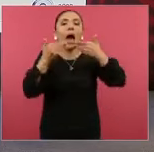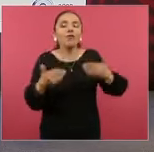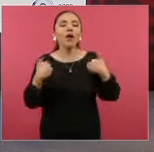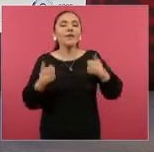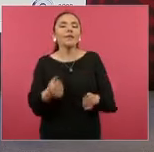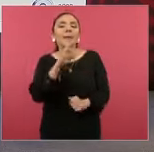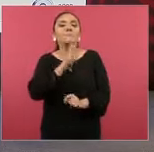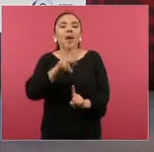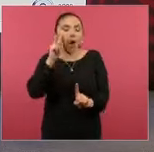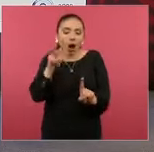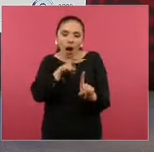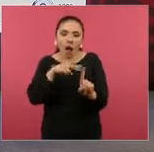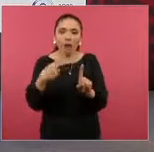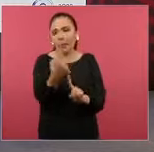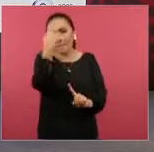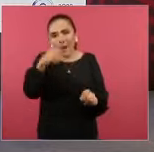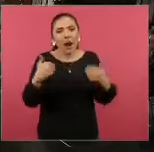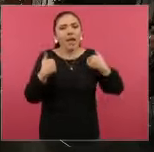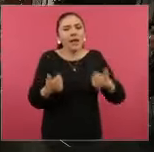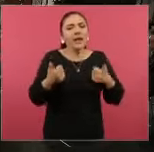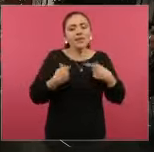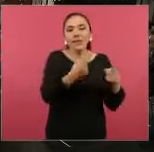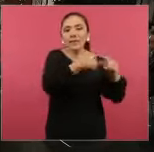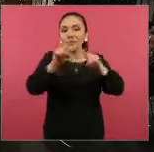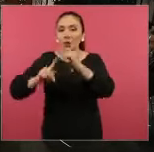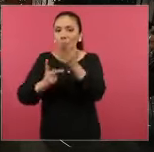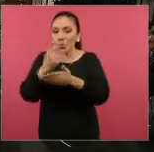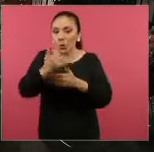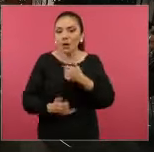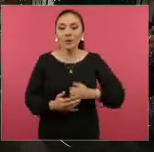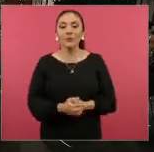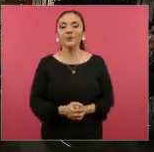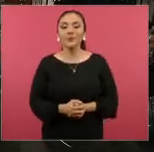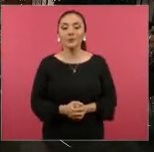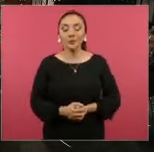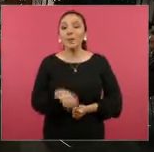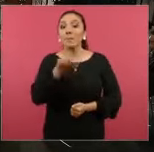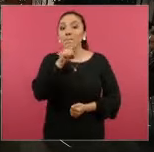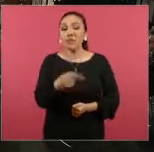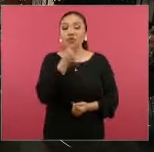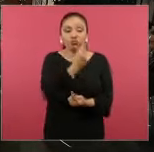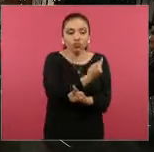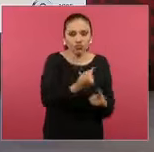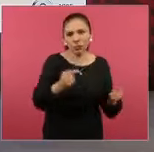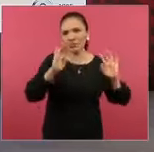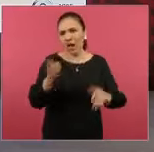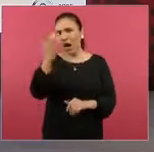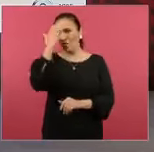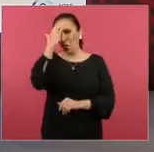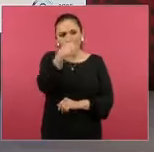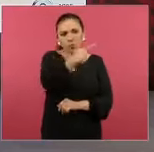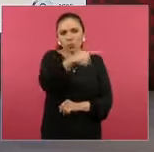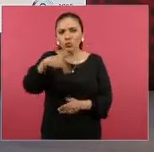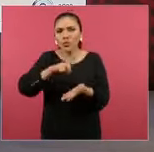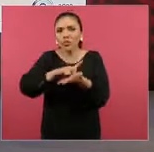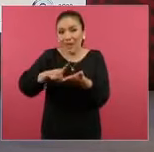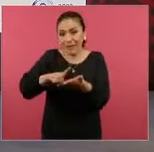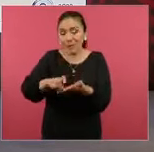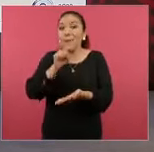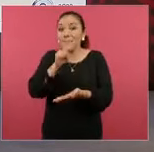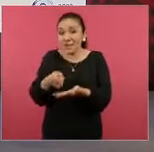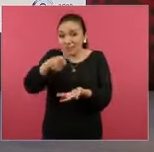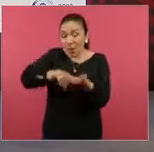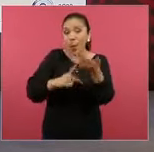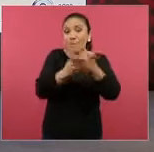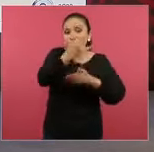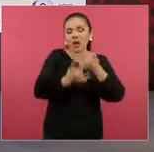mejor visión para poder interpretar estos proyectos. Los niños y las niñas reconocen sus derechos. Dentro de los proyectos, ellos